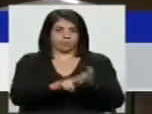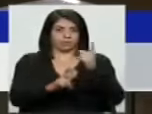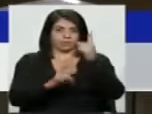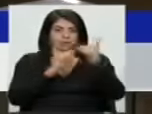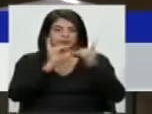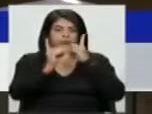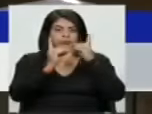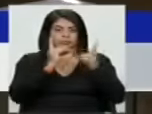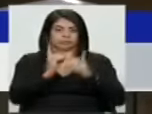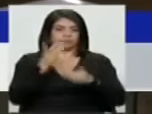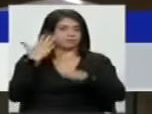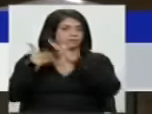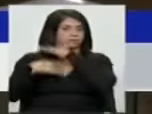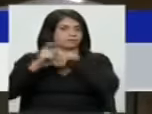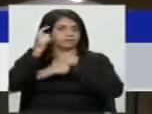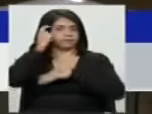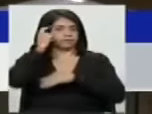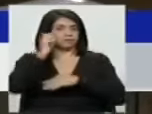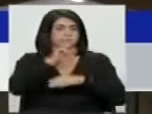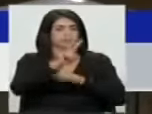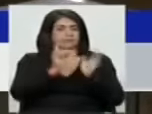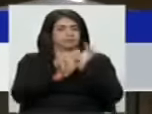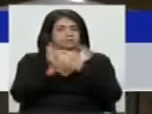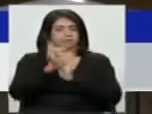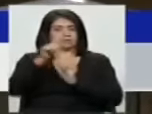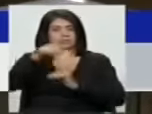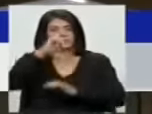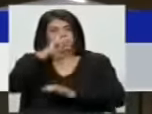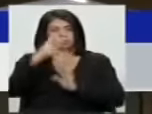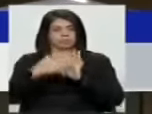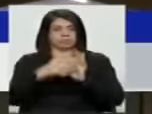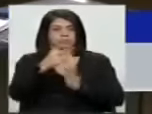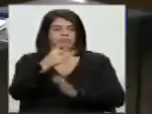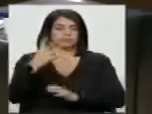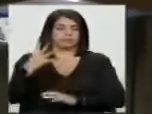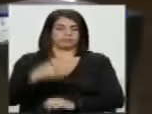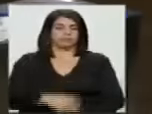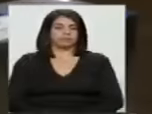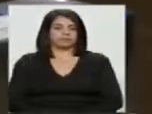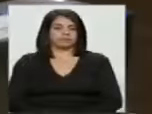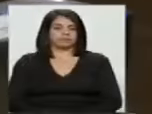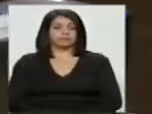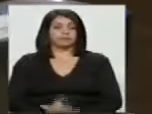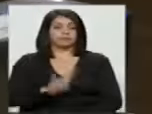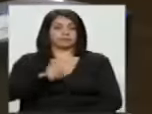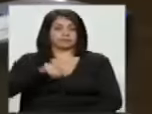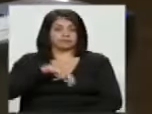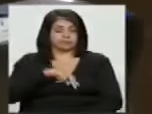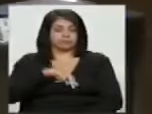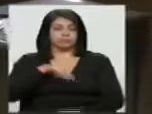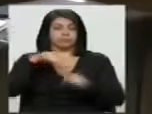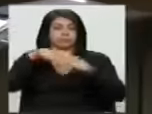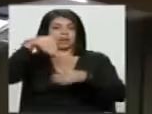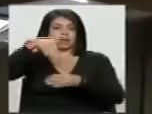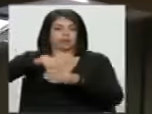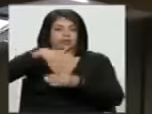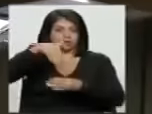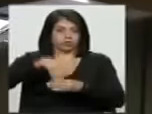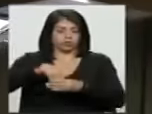primera discusión. Eso fue el día 2 de abril del 2024. Caímos nosotros en la dinámica